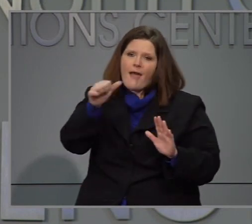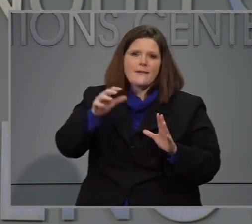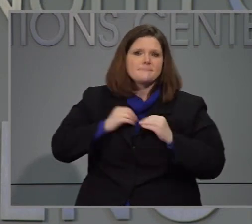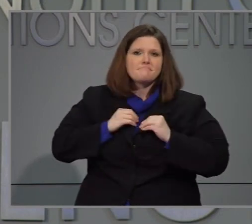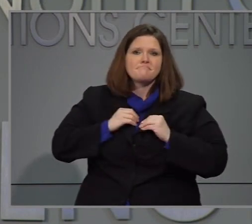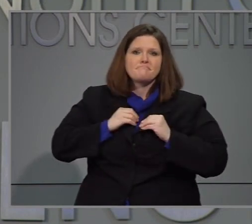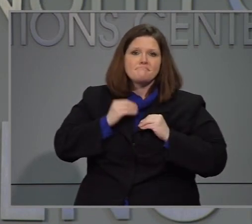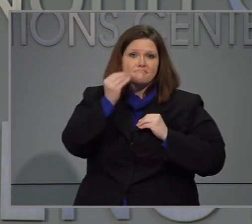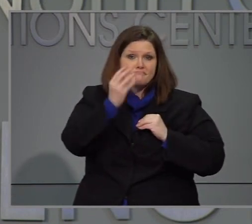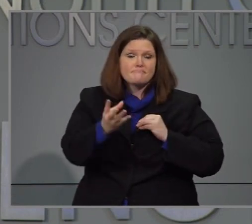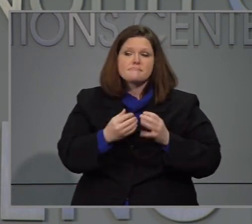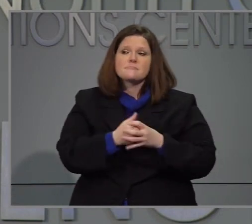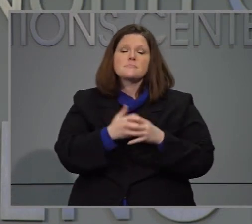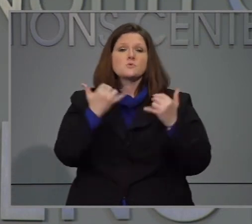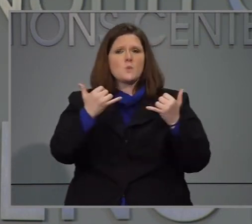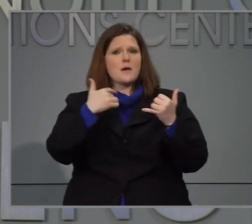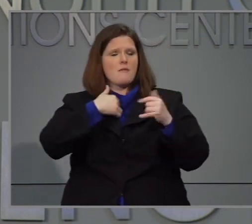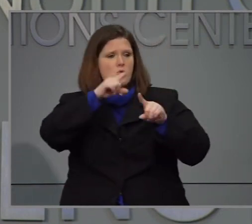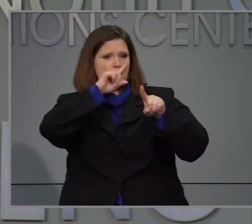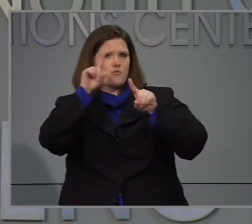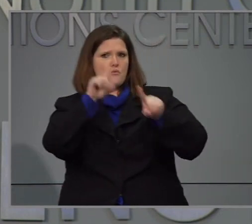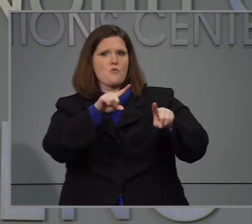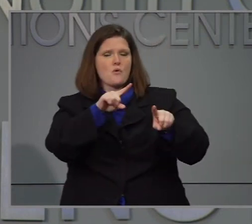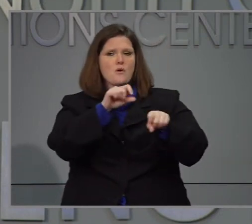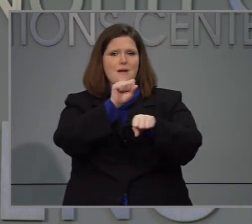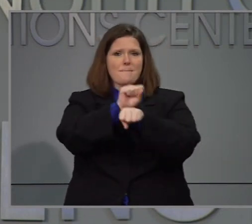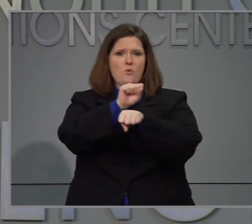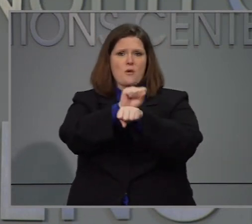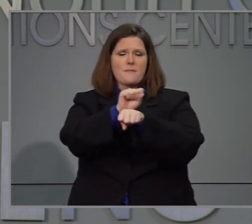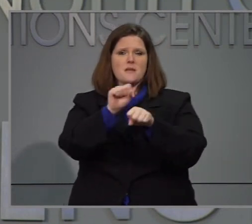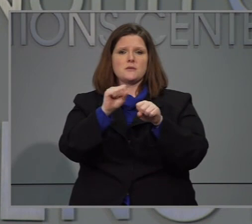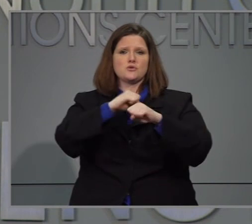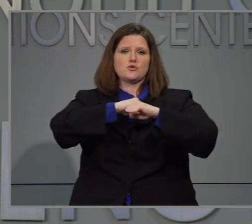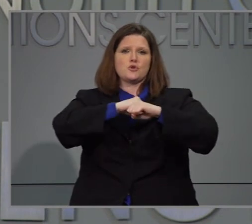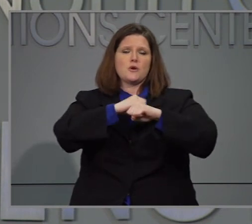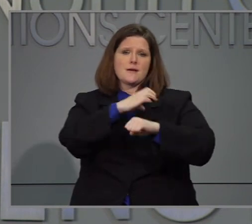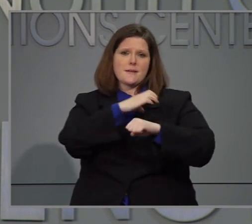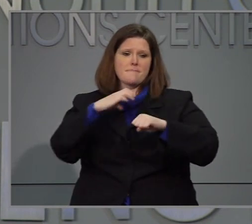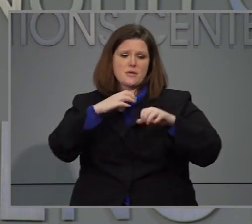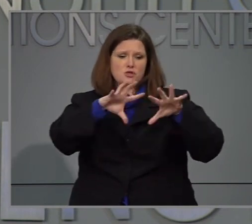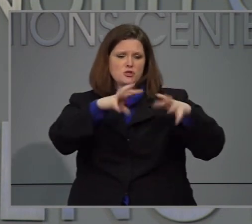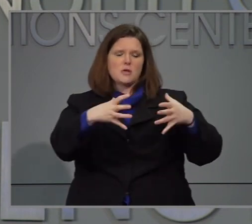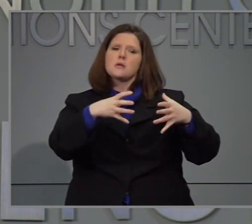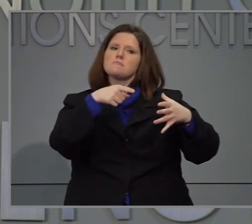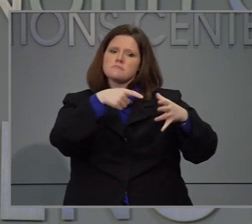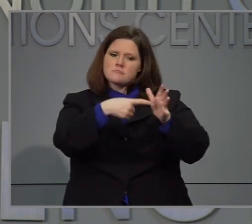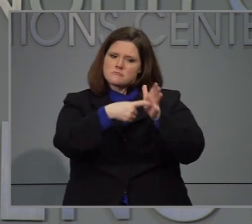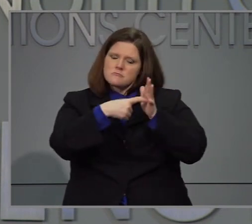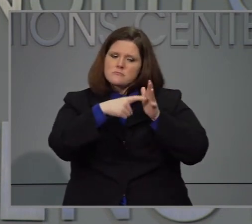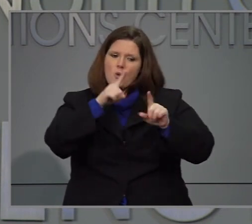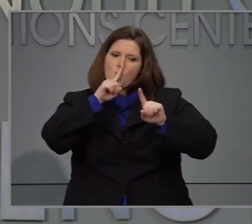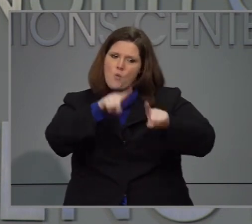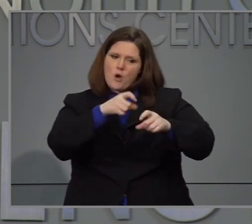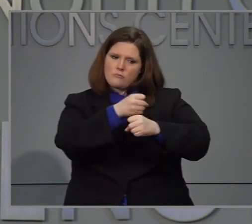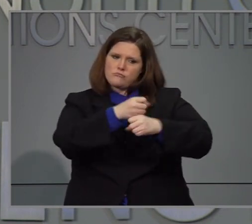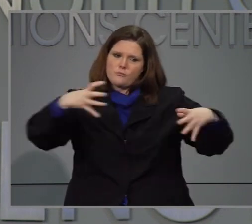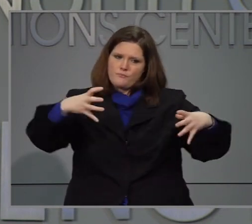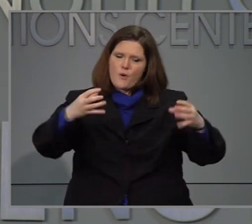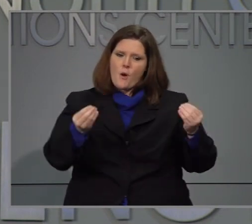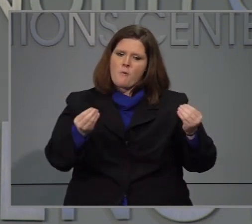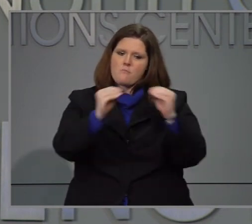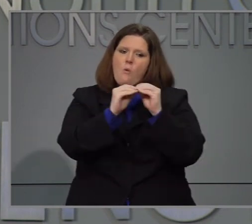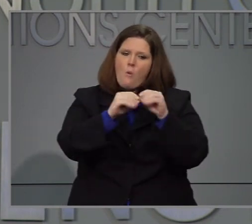Yo le he ordenado a la Comisión Laboral que aumenten el número de personas que